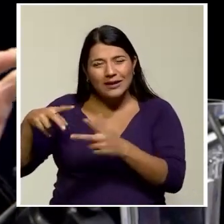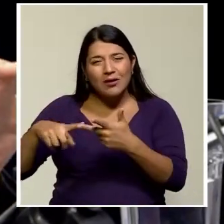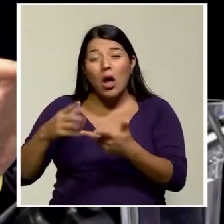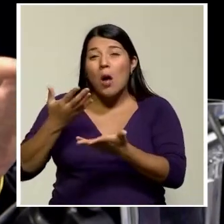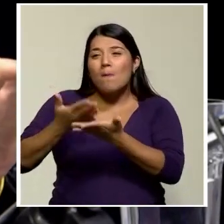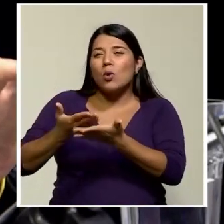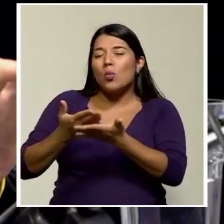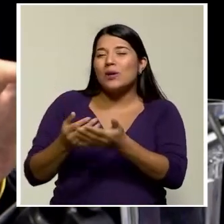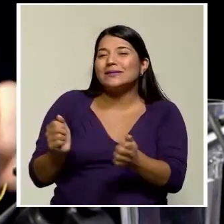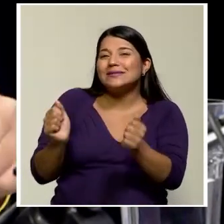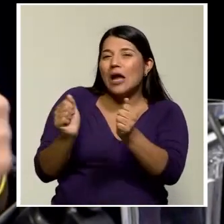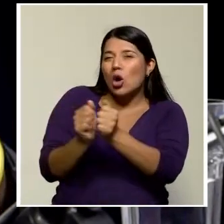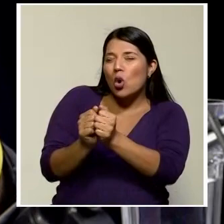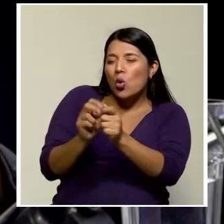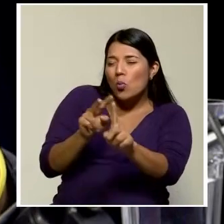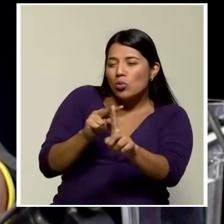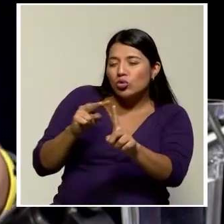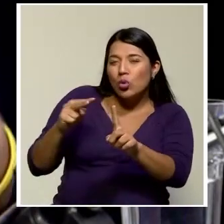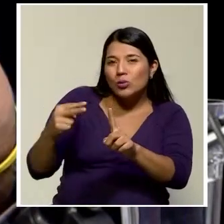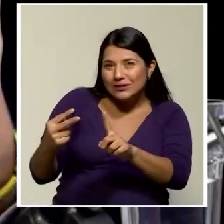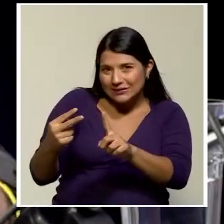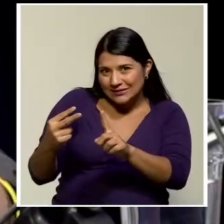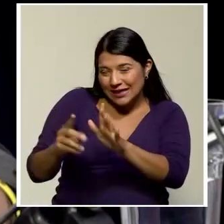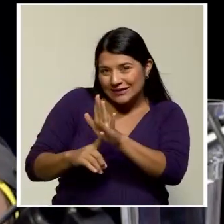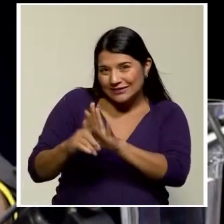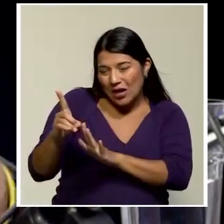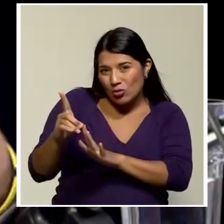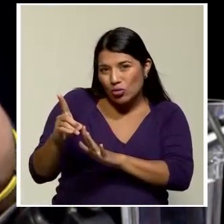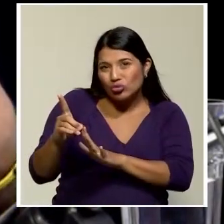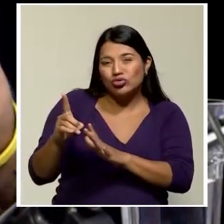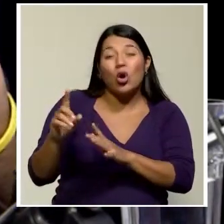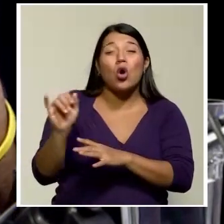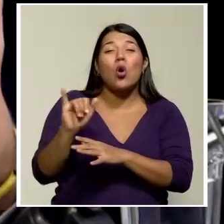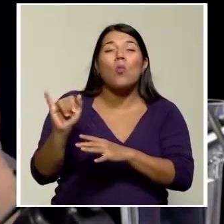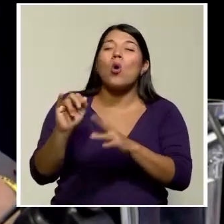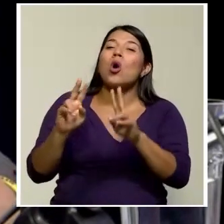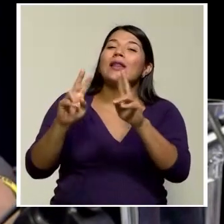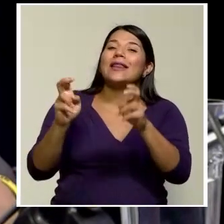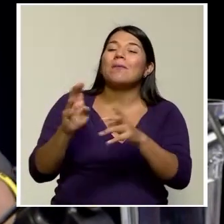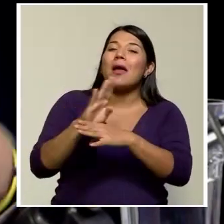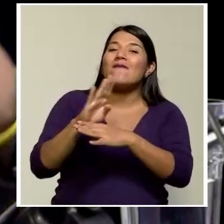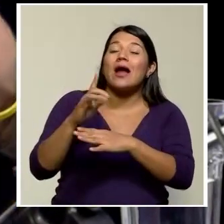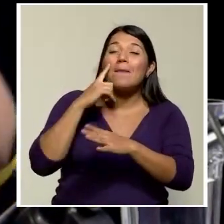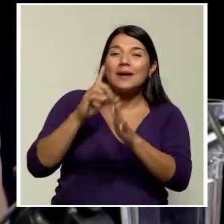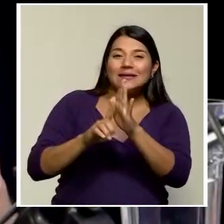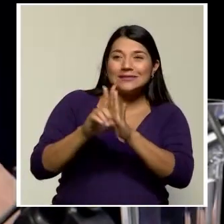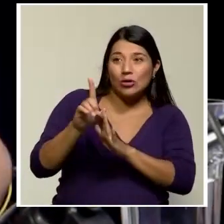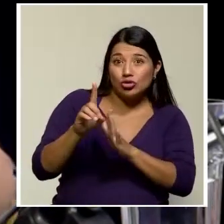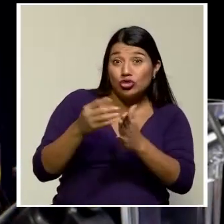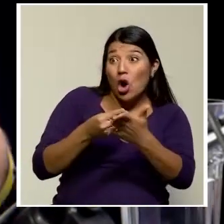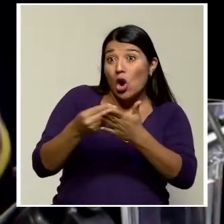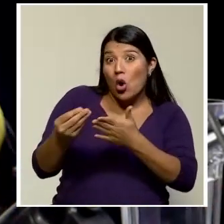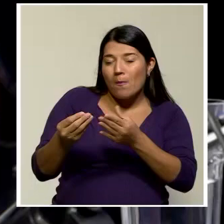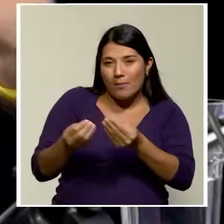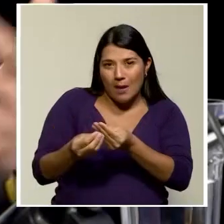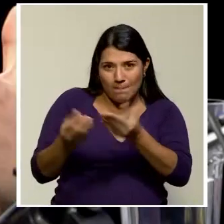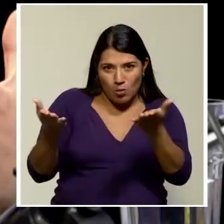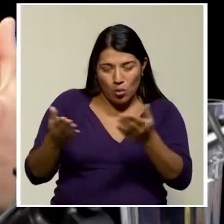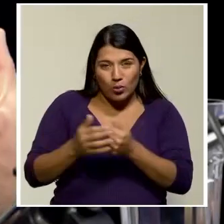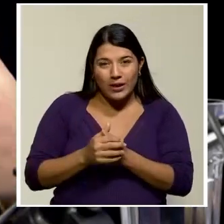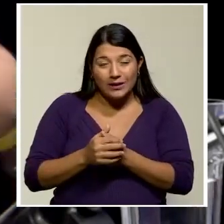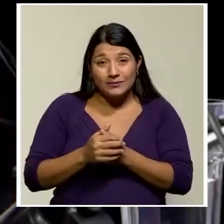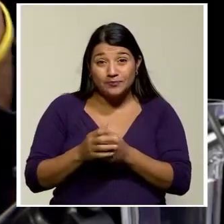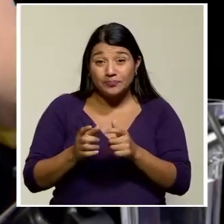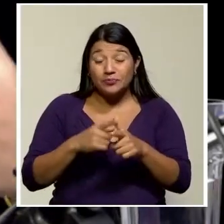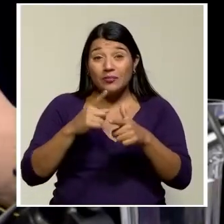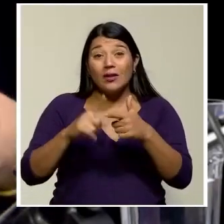enfoque de desarrollo territorial, por ejemplo, en el tema de la banca para el desarrollo, en el tema de las compras públicas, incentivando con las inversiones